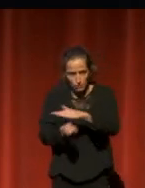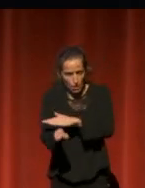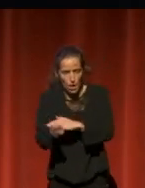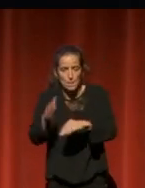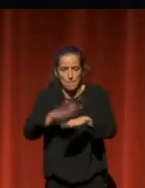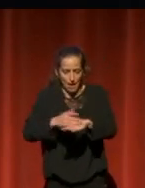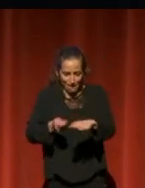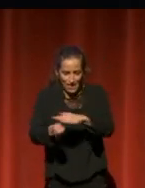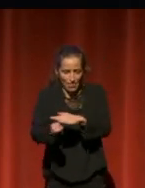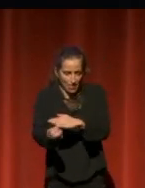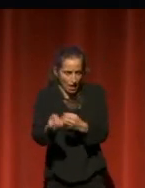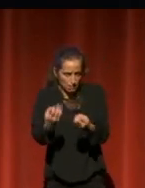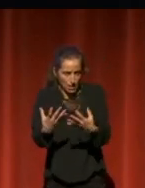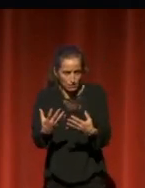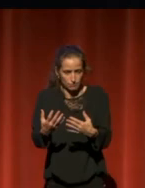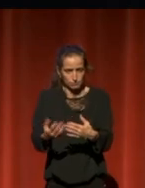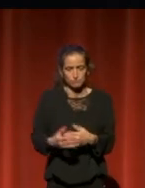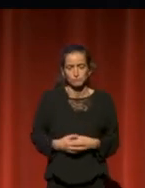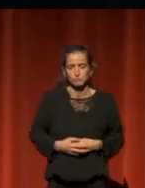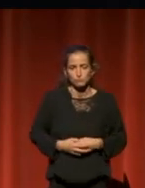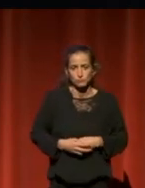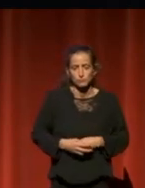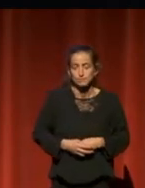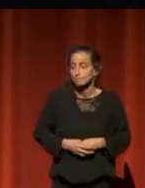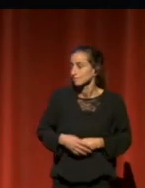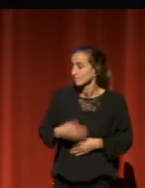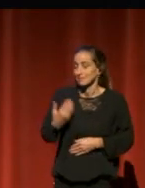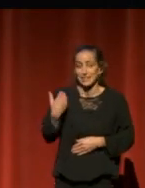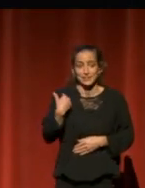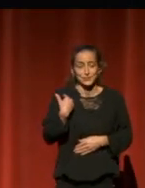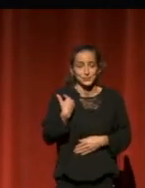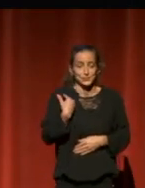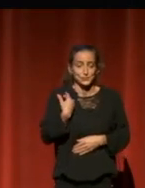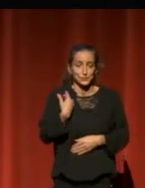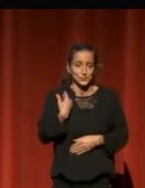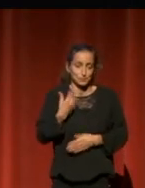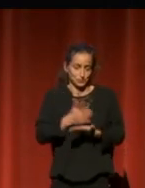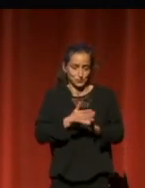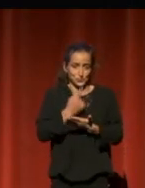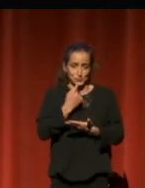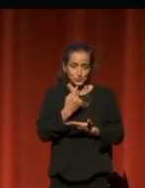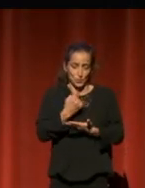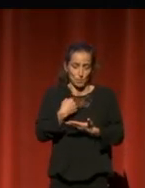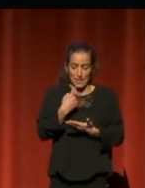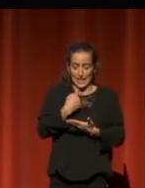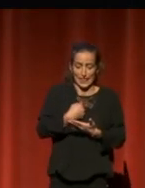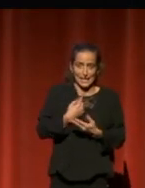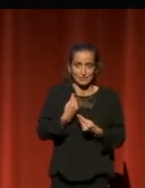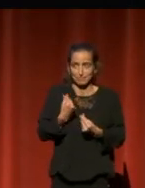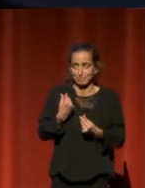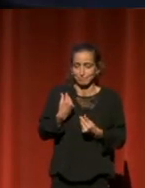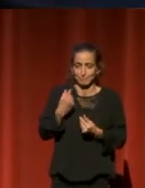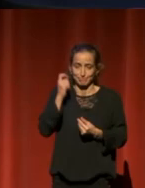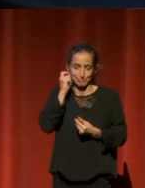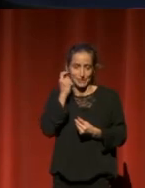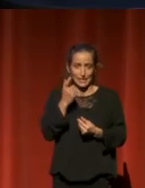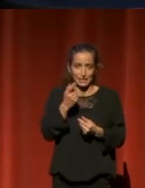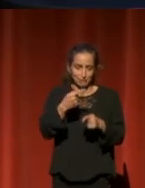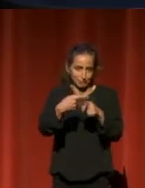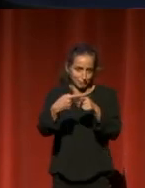poder financiarlo. Me dicen que tenemos que ir terminando. Yo creo que hay palabras por ahí. ¿Se puede?